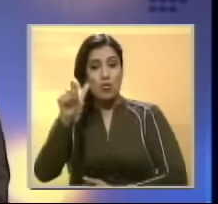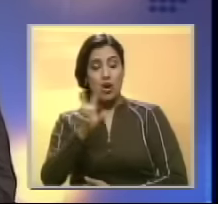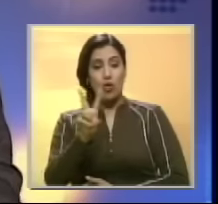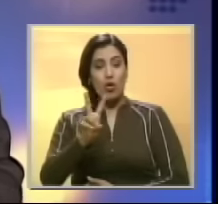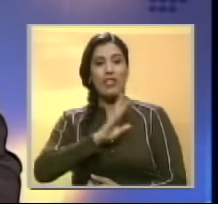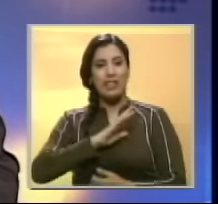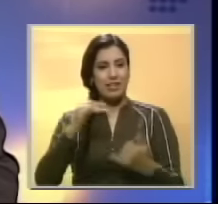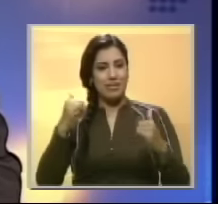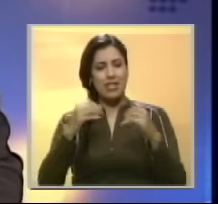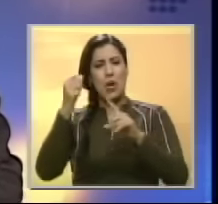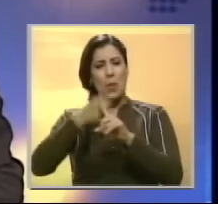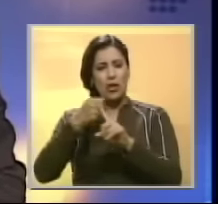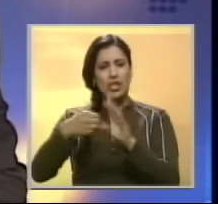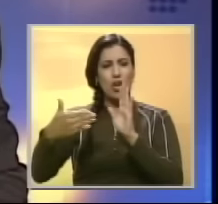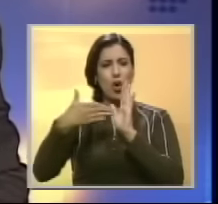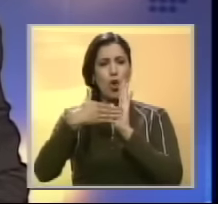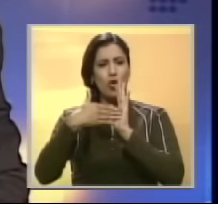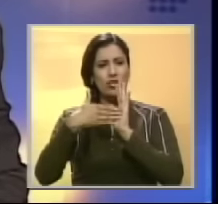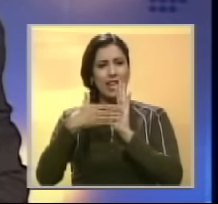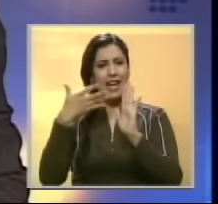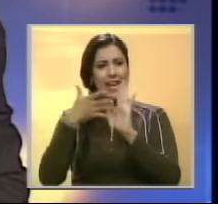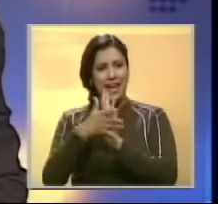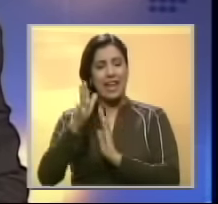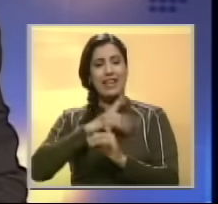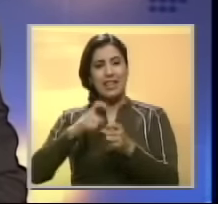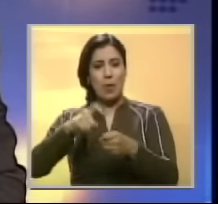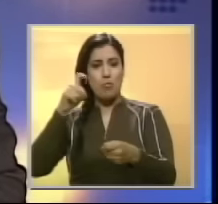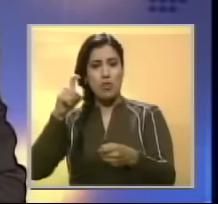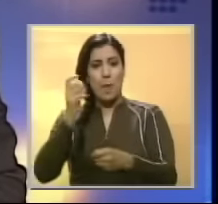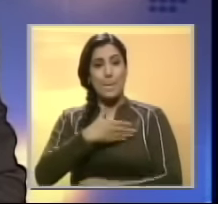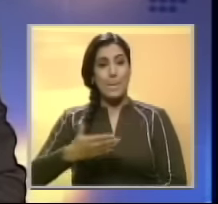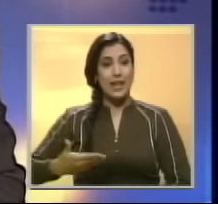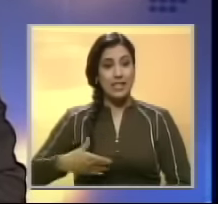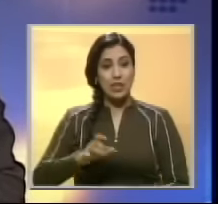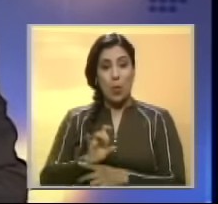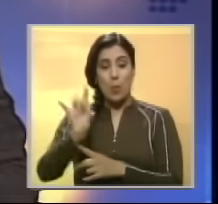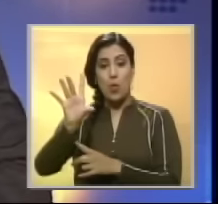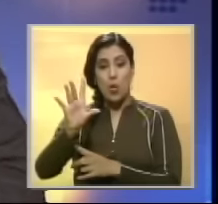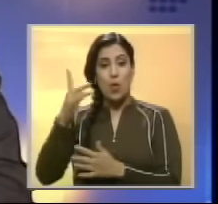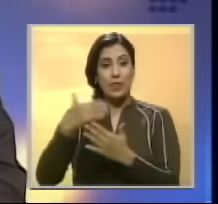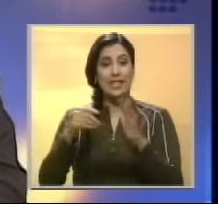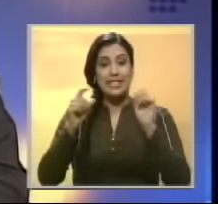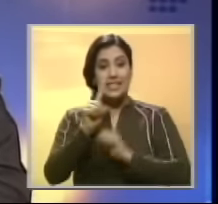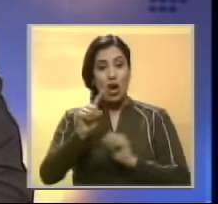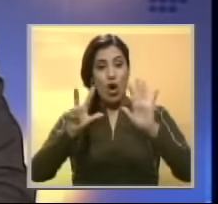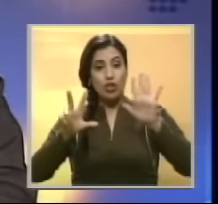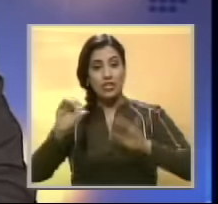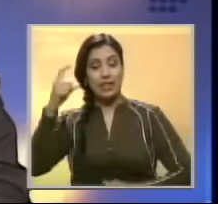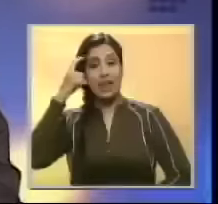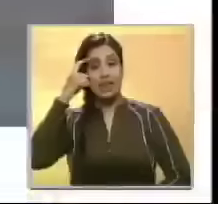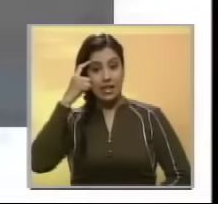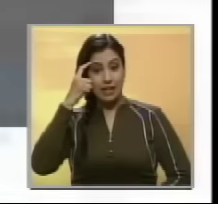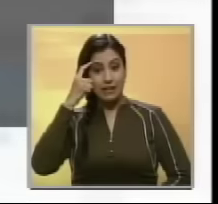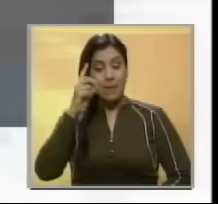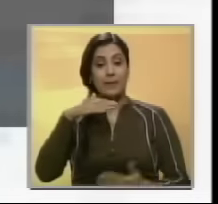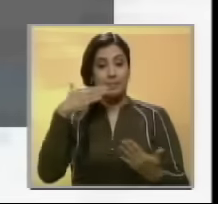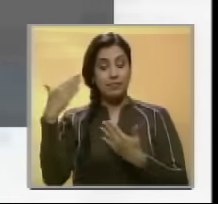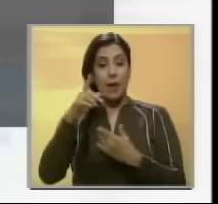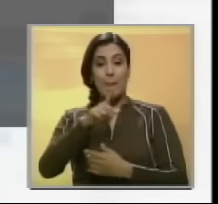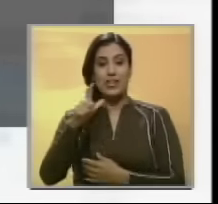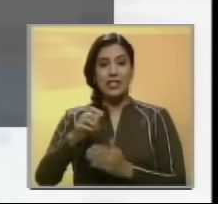han celebrado y protestado contra la medida que alejará del cargo a la presidenta suspendida durante 180 días entre las